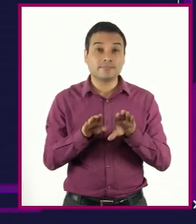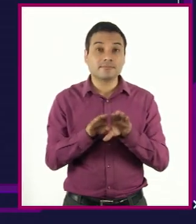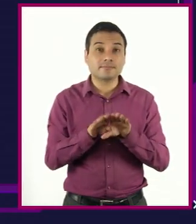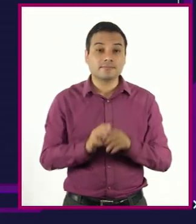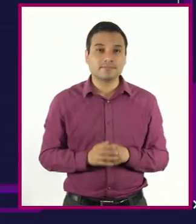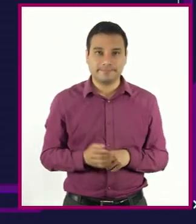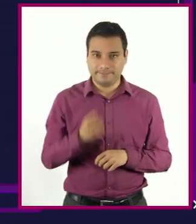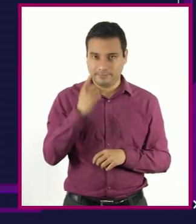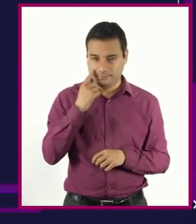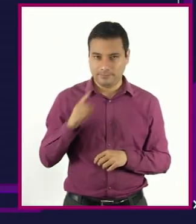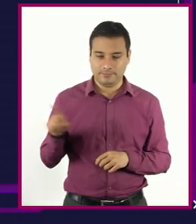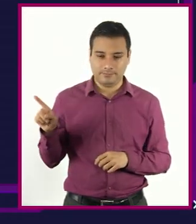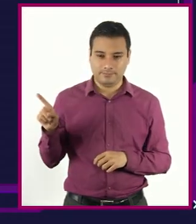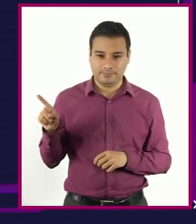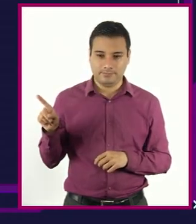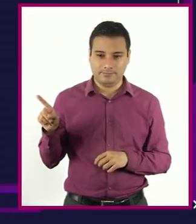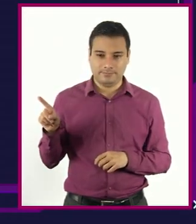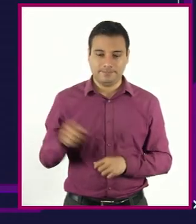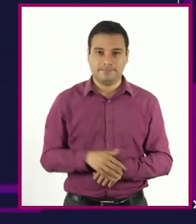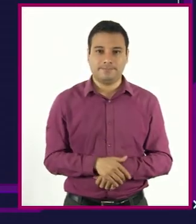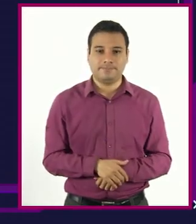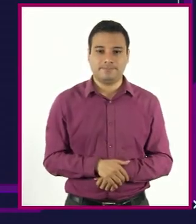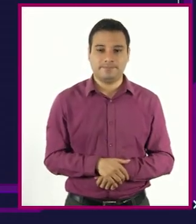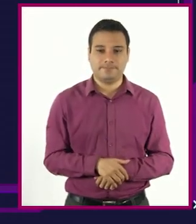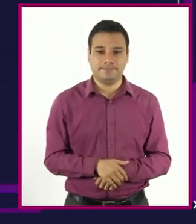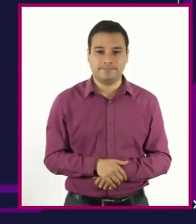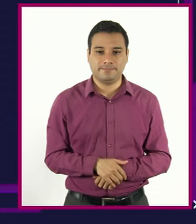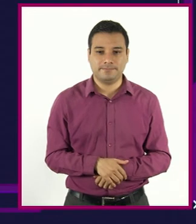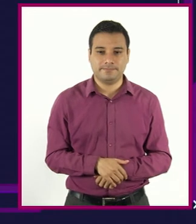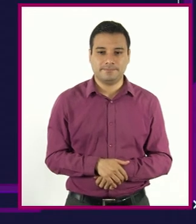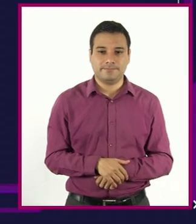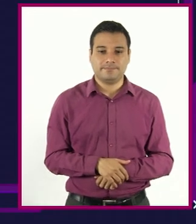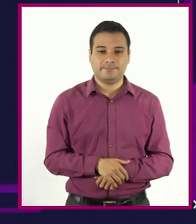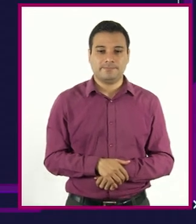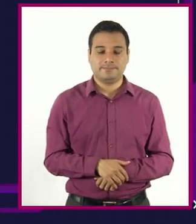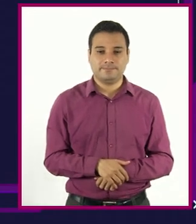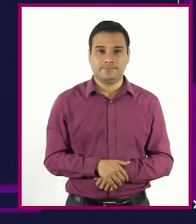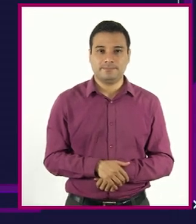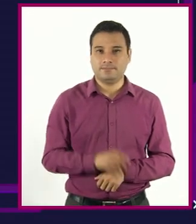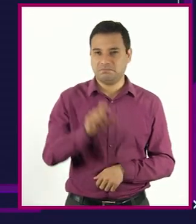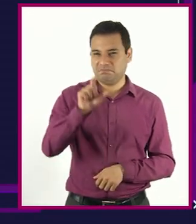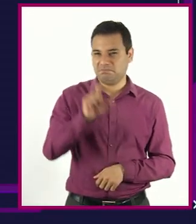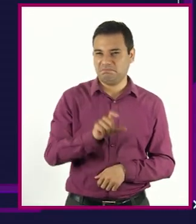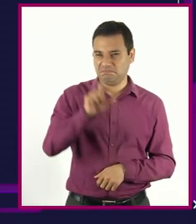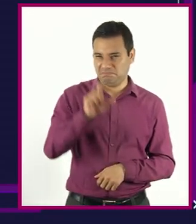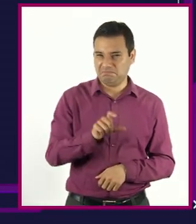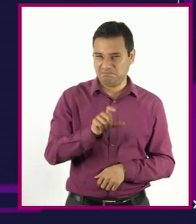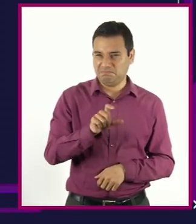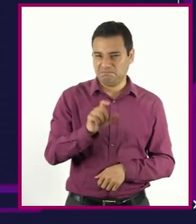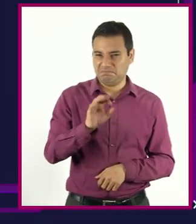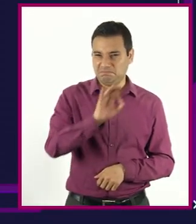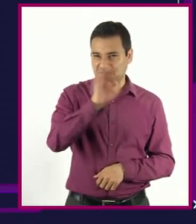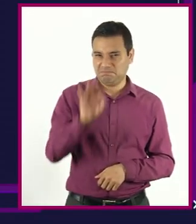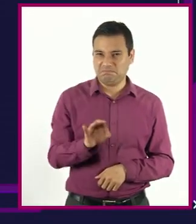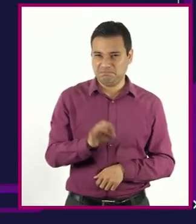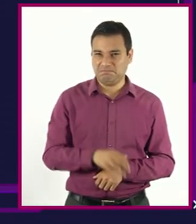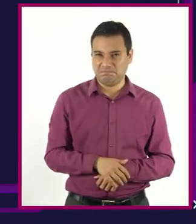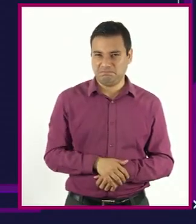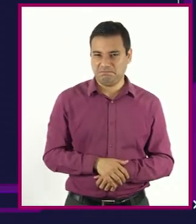de razones. El valor del descuento X entre el valor total